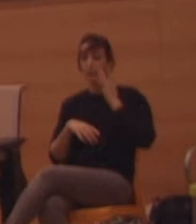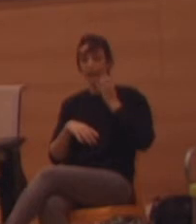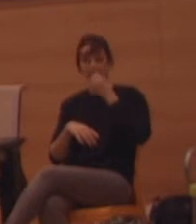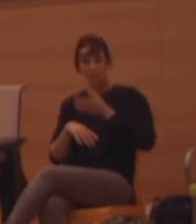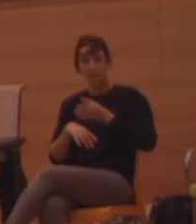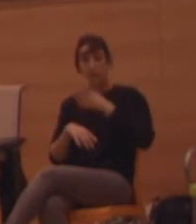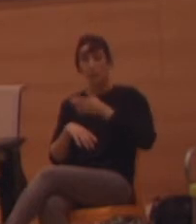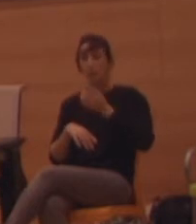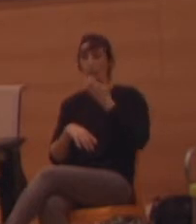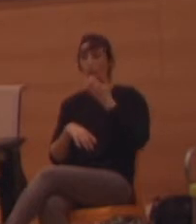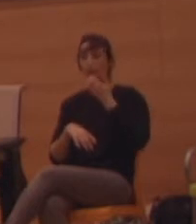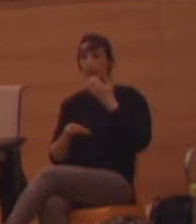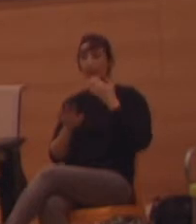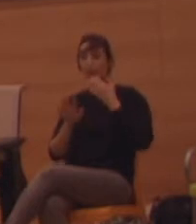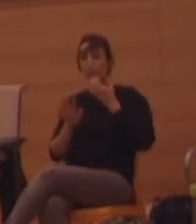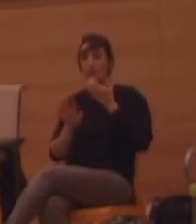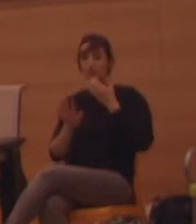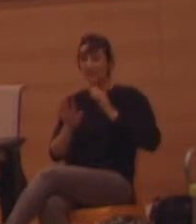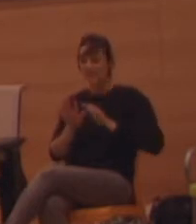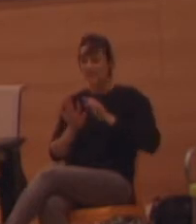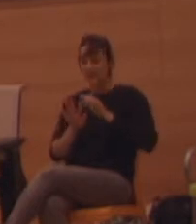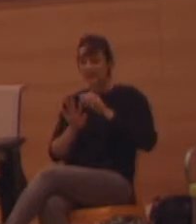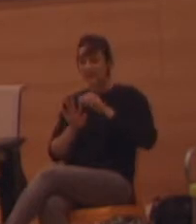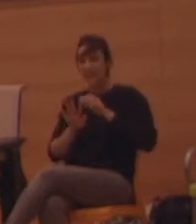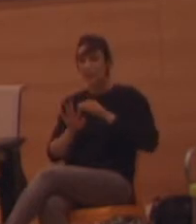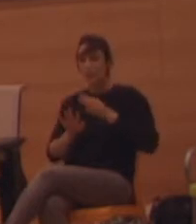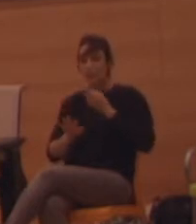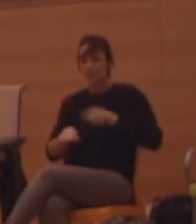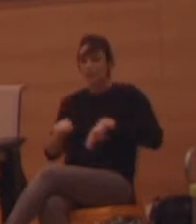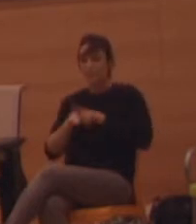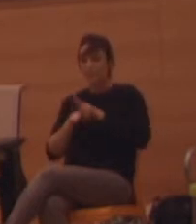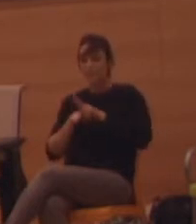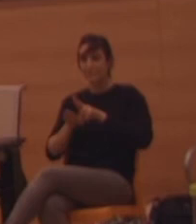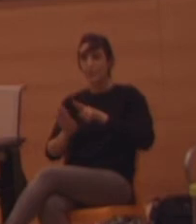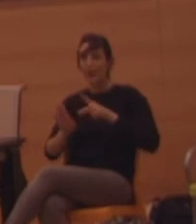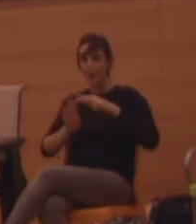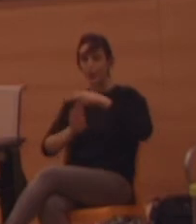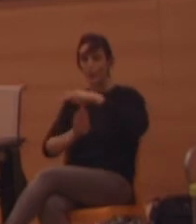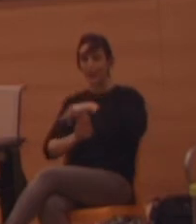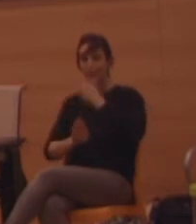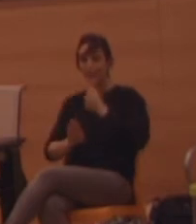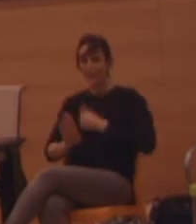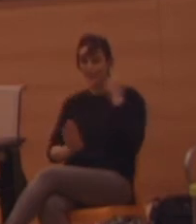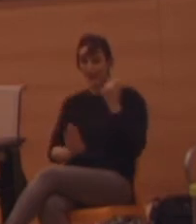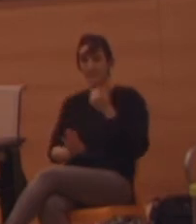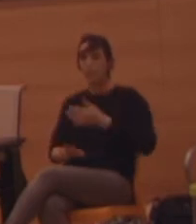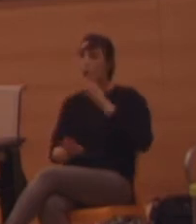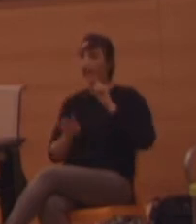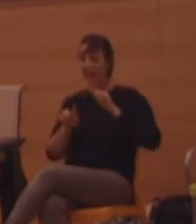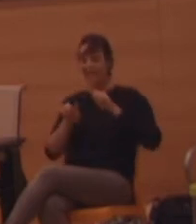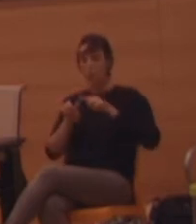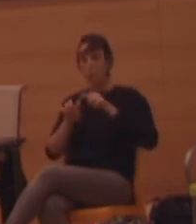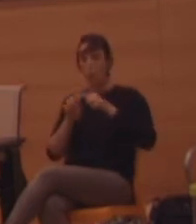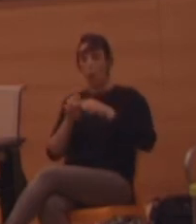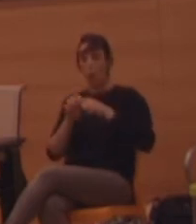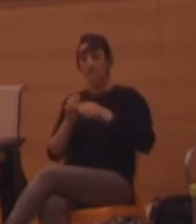caen, que pinchas y las subes para arriba, así no tienes que agacharte, ¿no? Pero que la higiene de las uñas es importante para